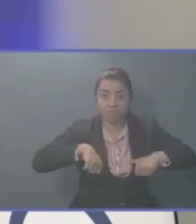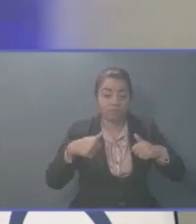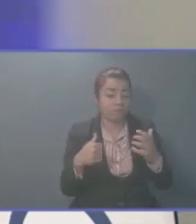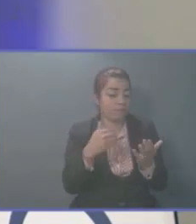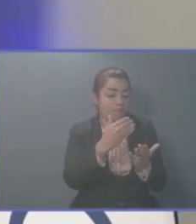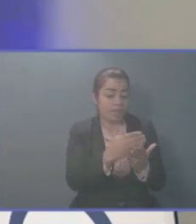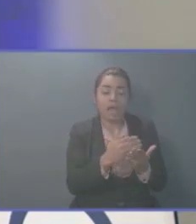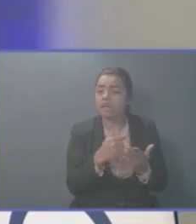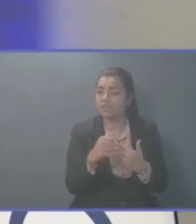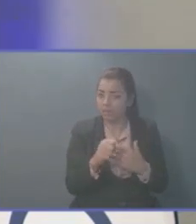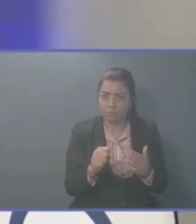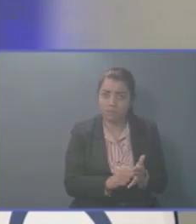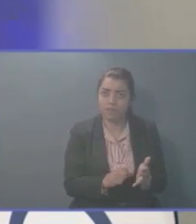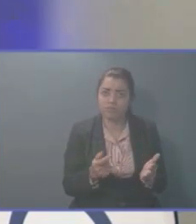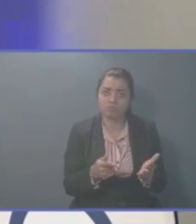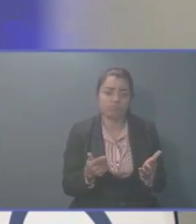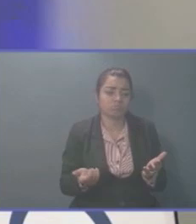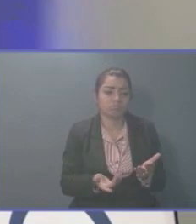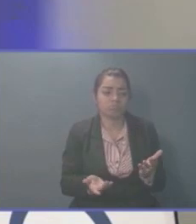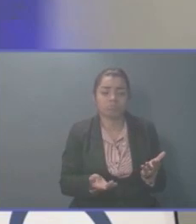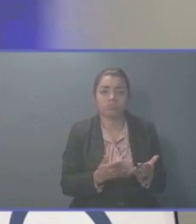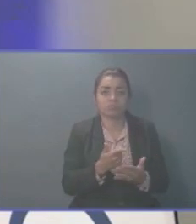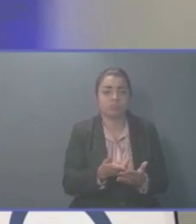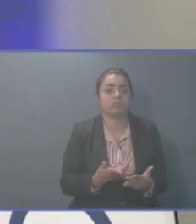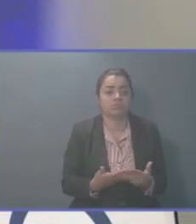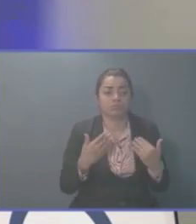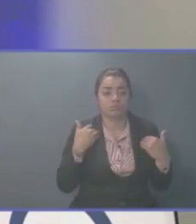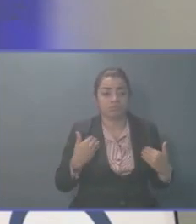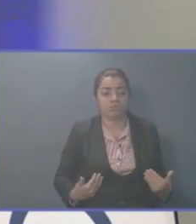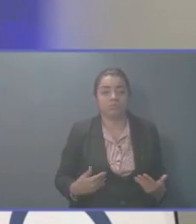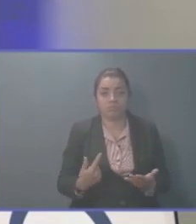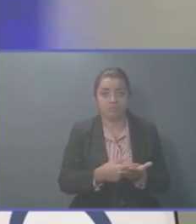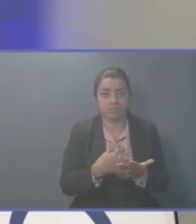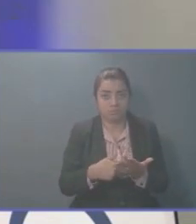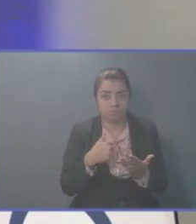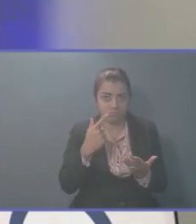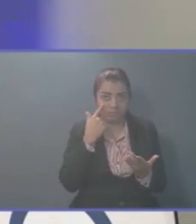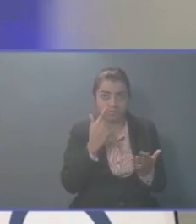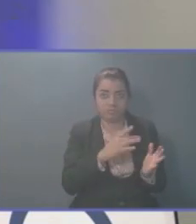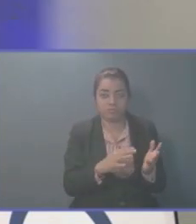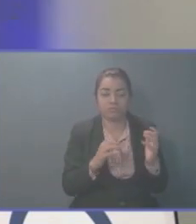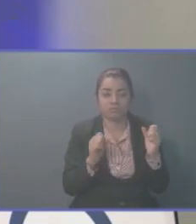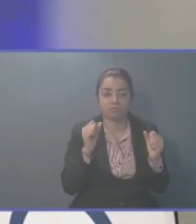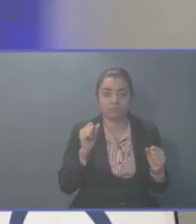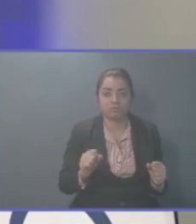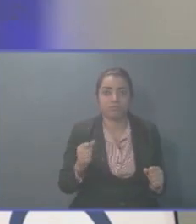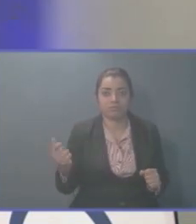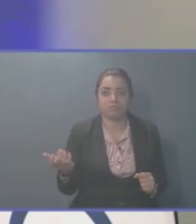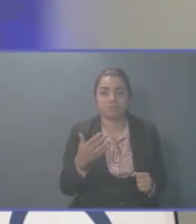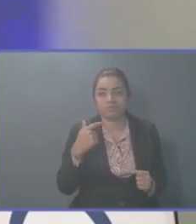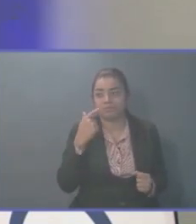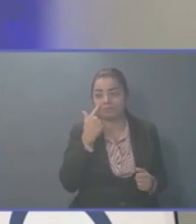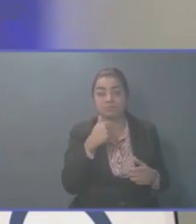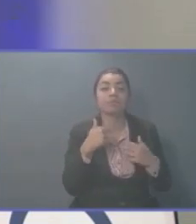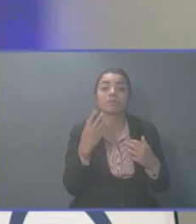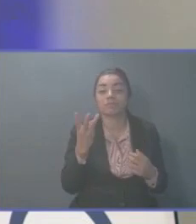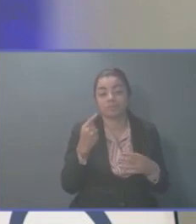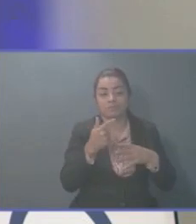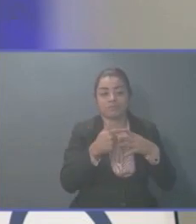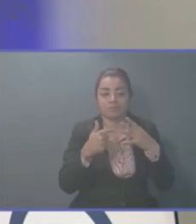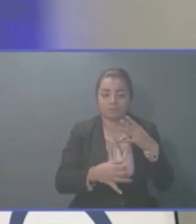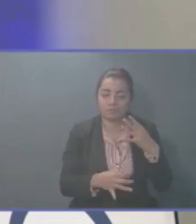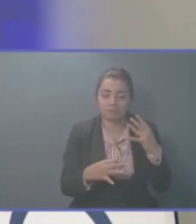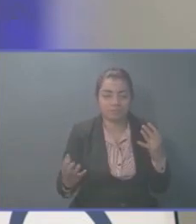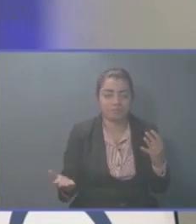está ejerciendo, como tiene el derecho y además la facultad, el proceso y siguiendo el proceso de formación de ley